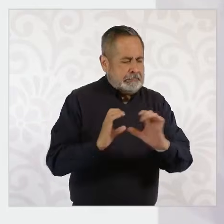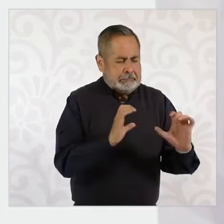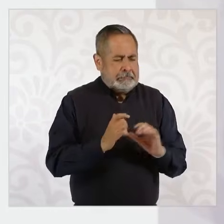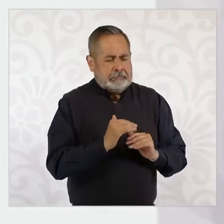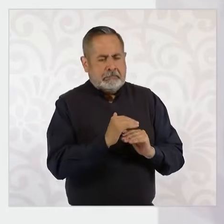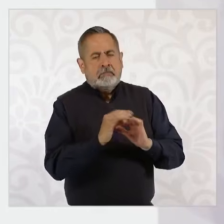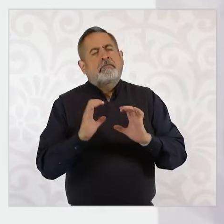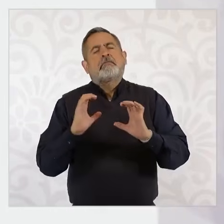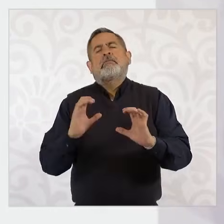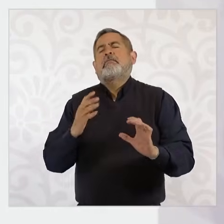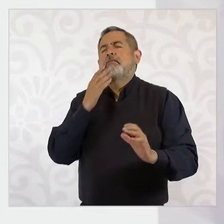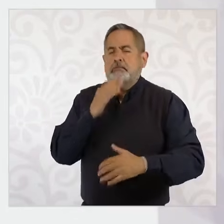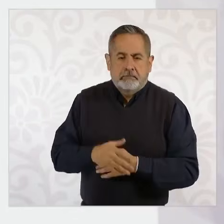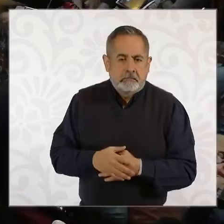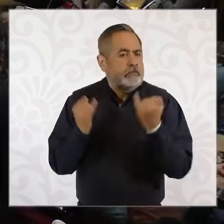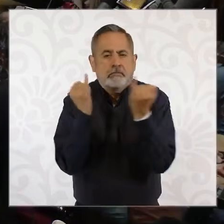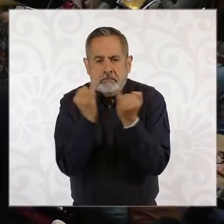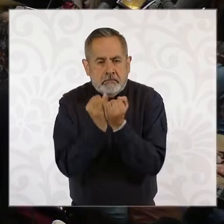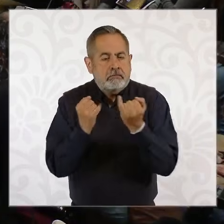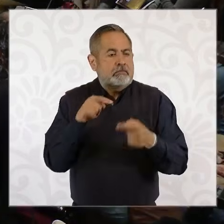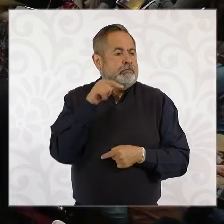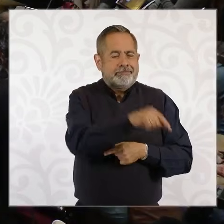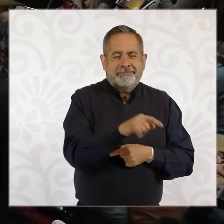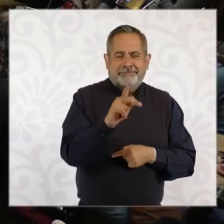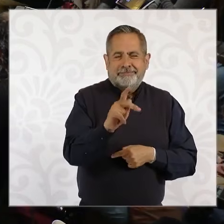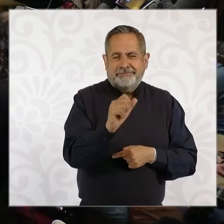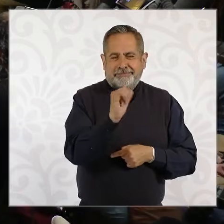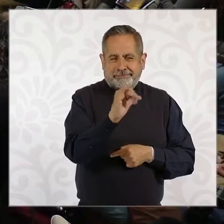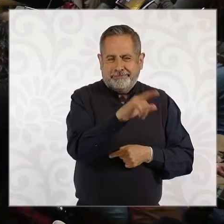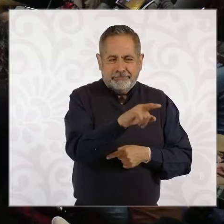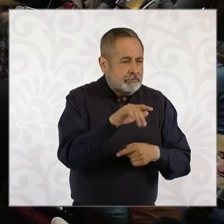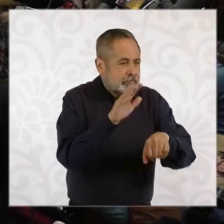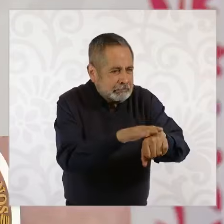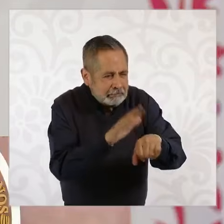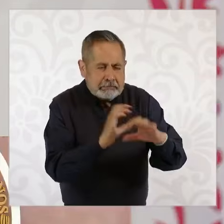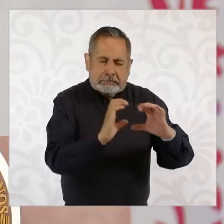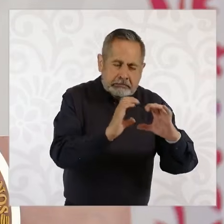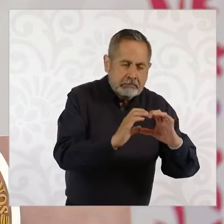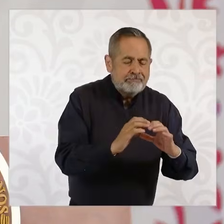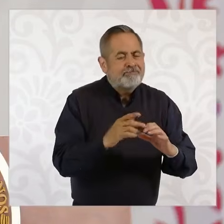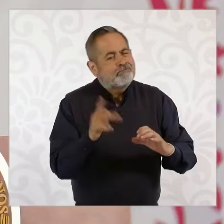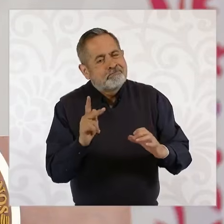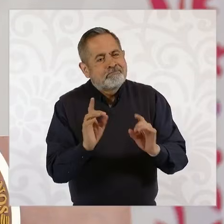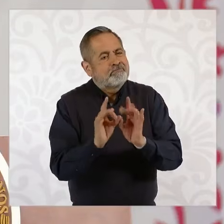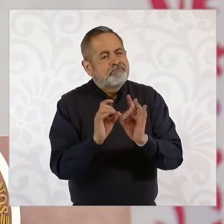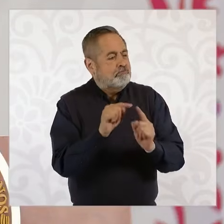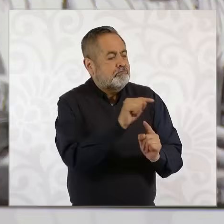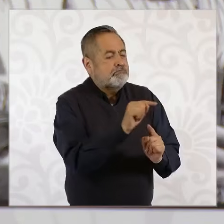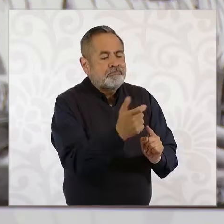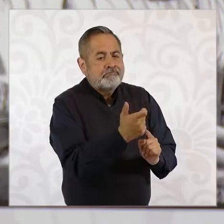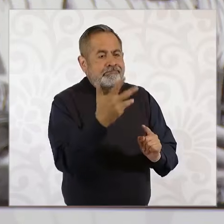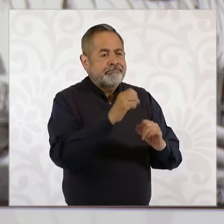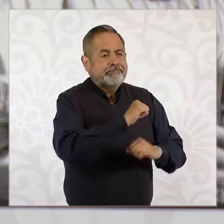que se hizo. Nosotros seguimos con el PASIC, pero aún así han subido los precios de algunos productos. Y